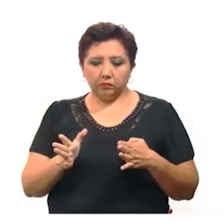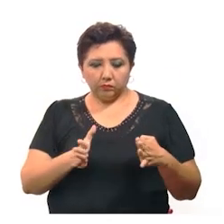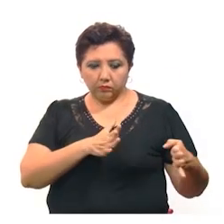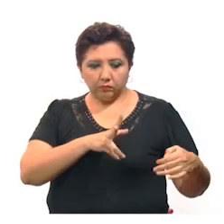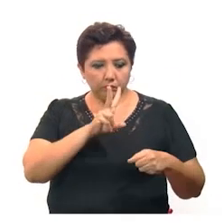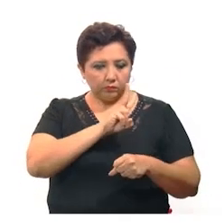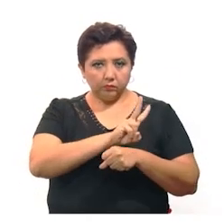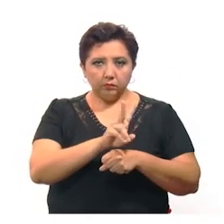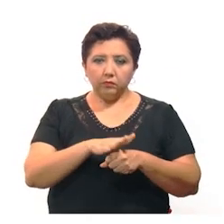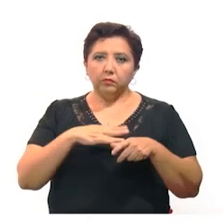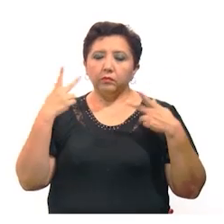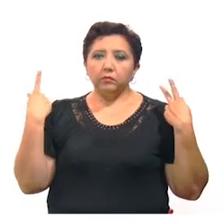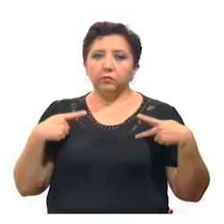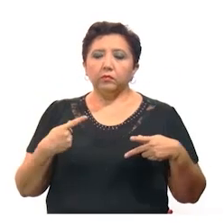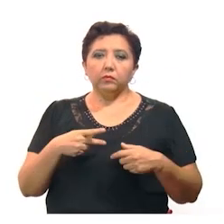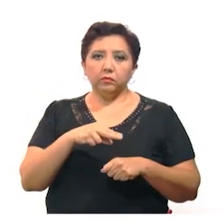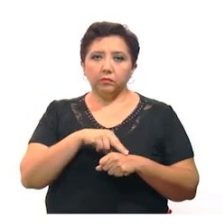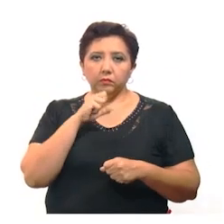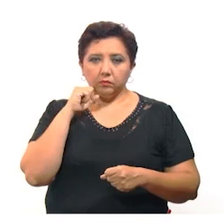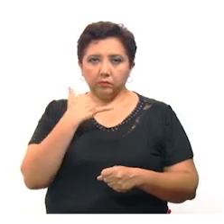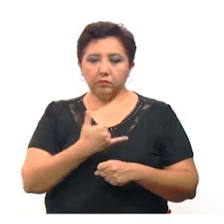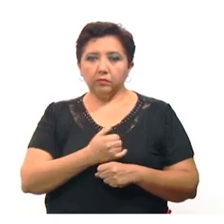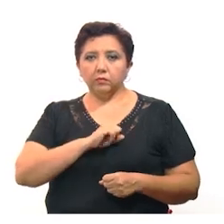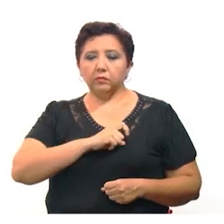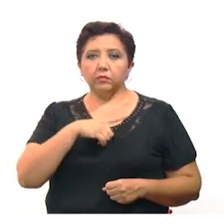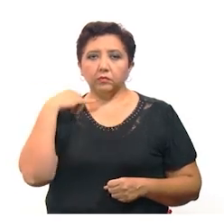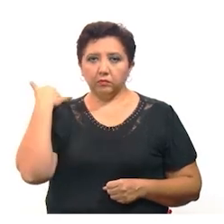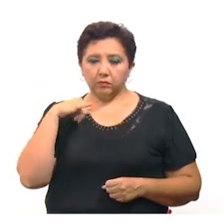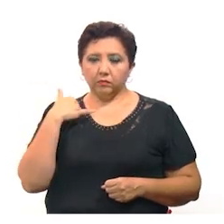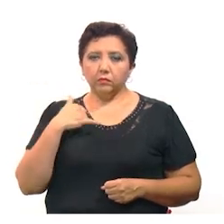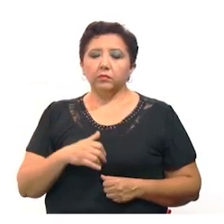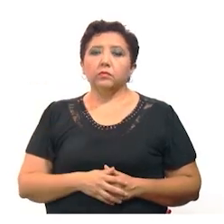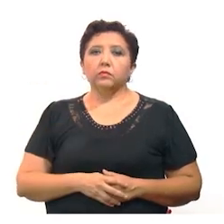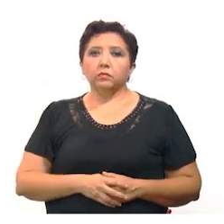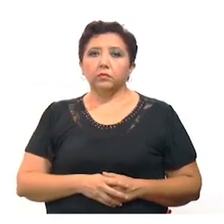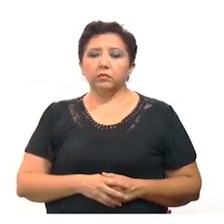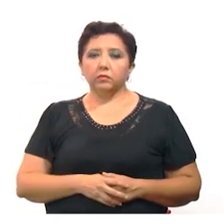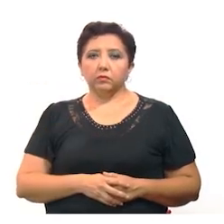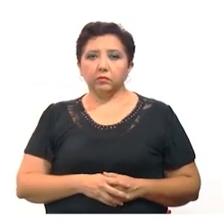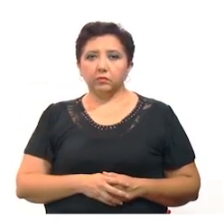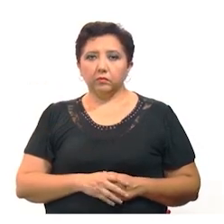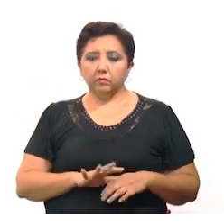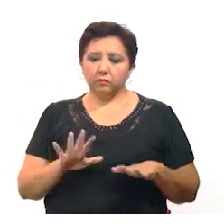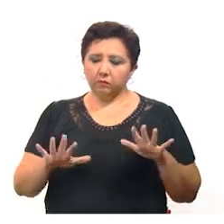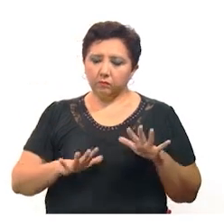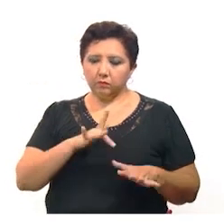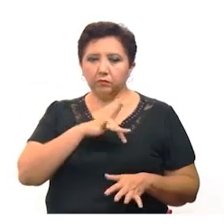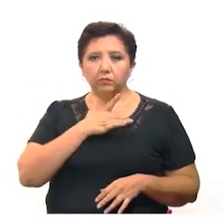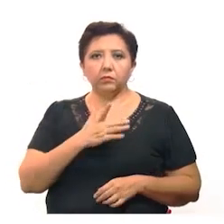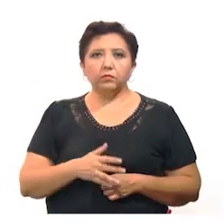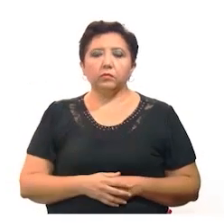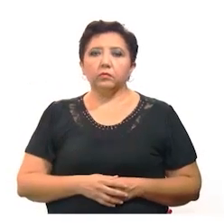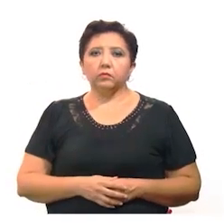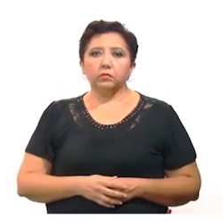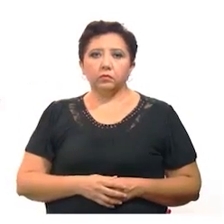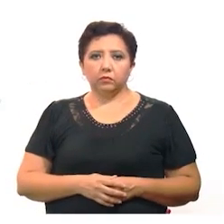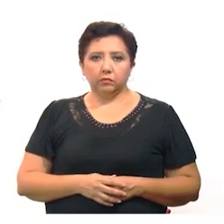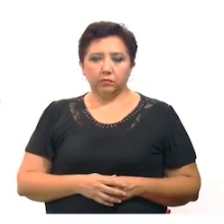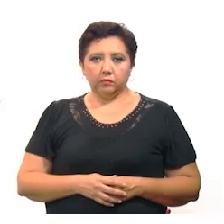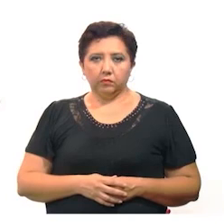estables, aislados y monitoreados constantemente por personal médico de la Secretaría de Salud de Yucatán. Presentan síntomas